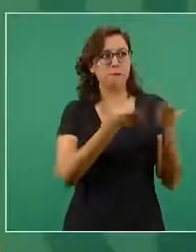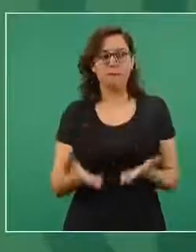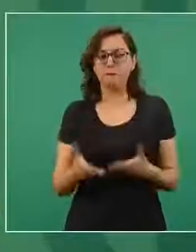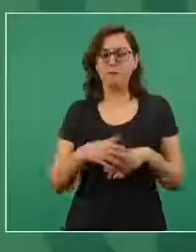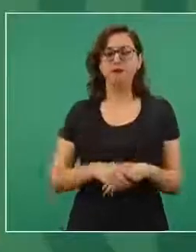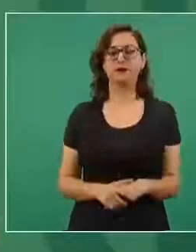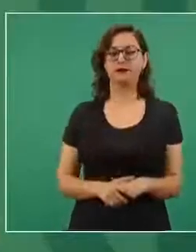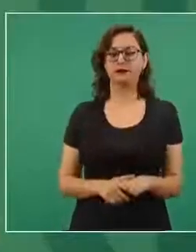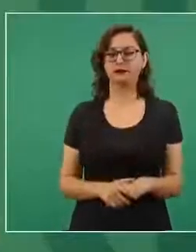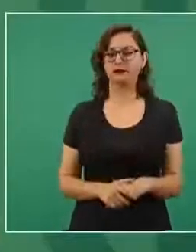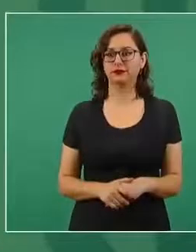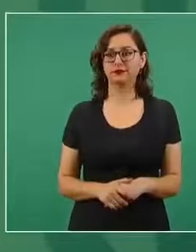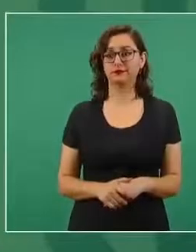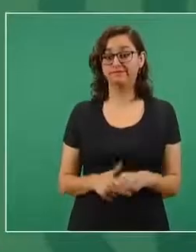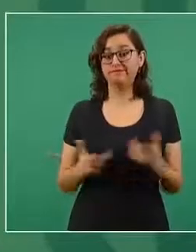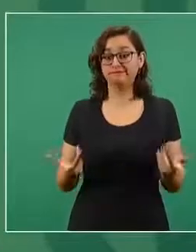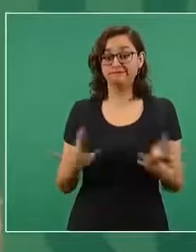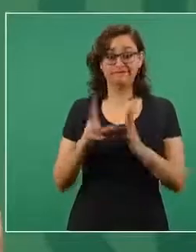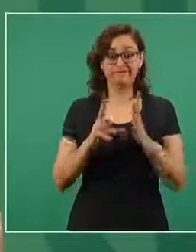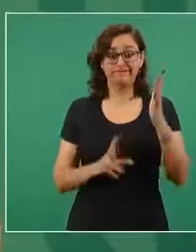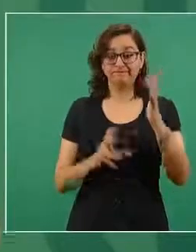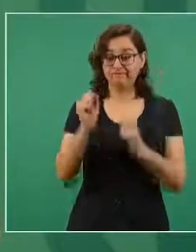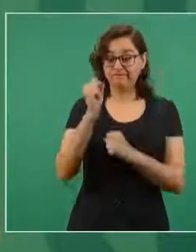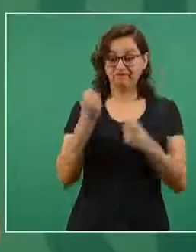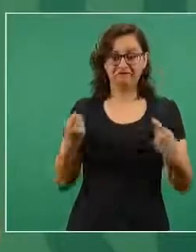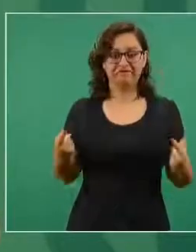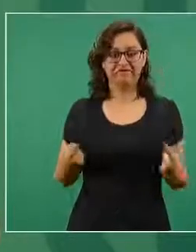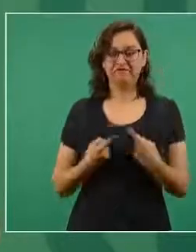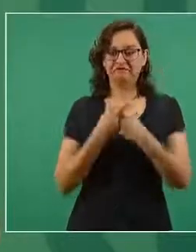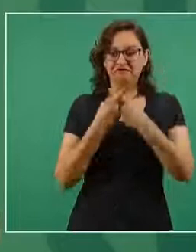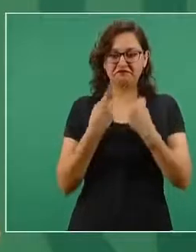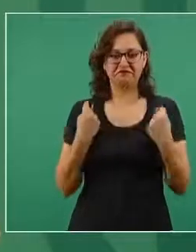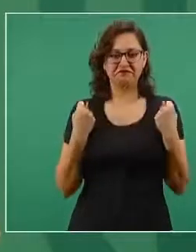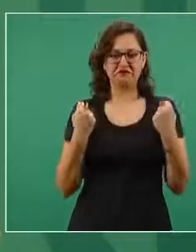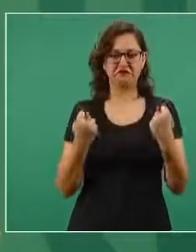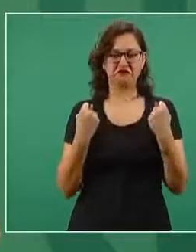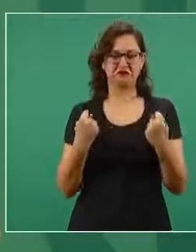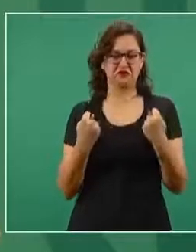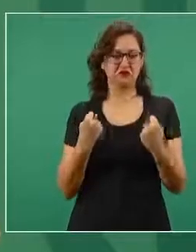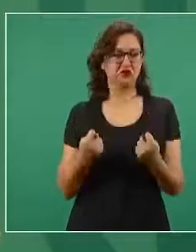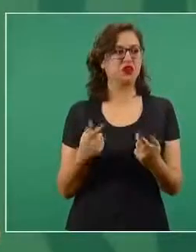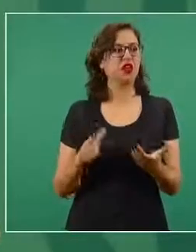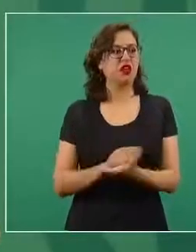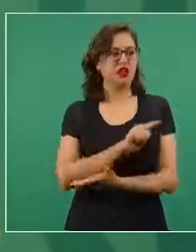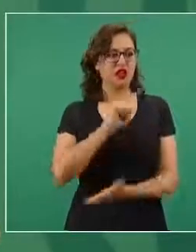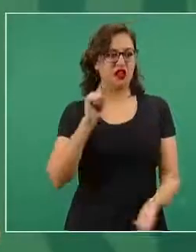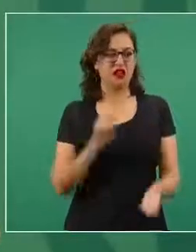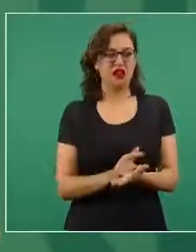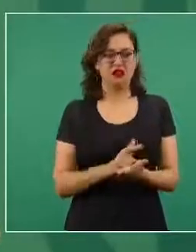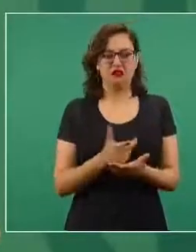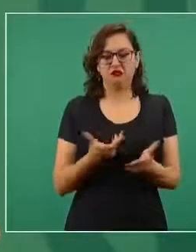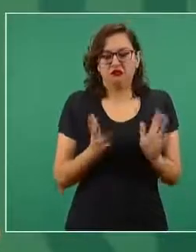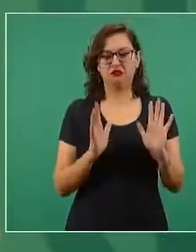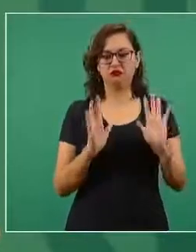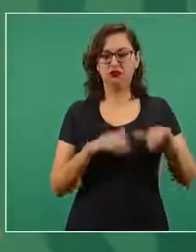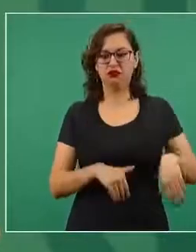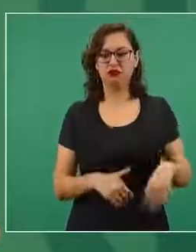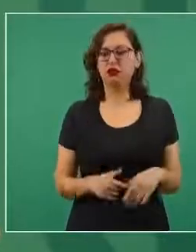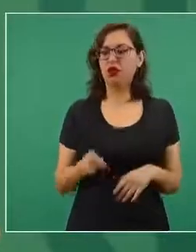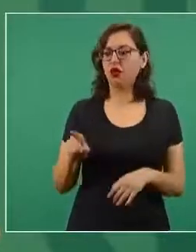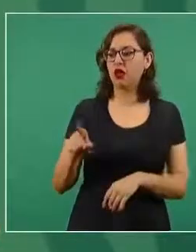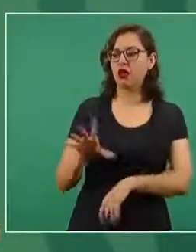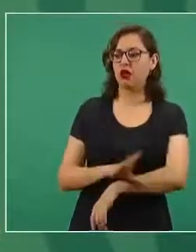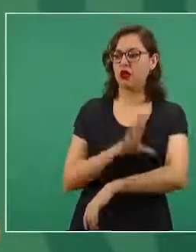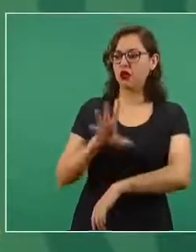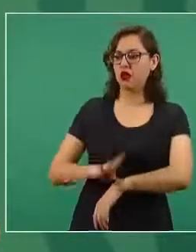Violan la Constitución y empiezan a dar permisos para que particulares generen energía